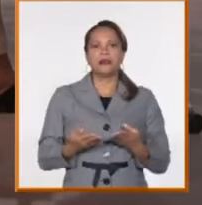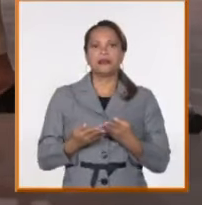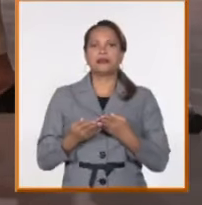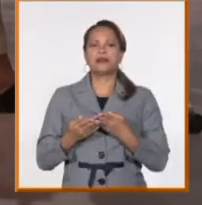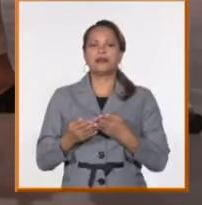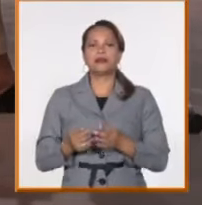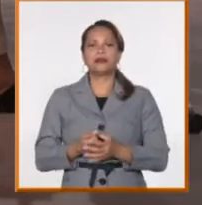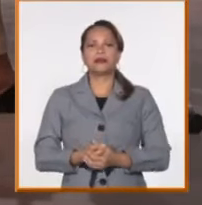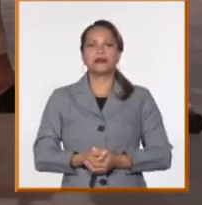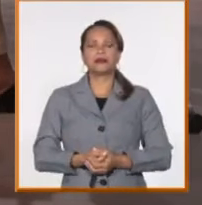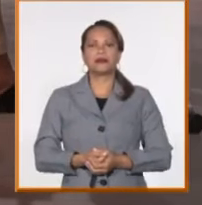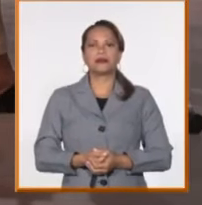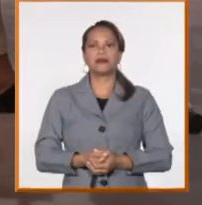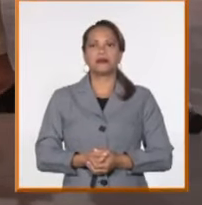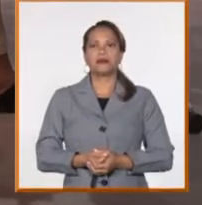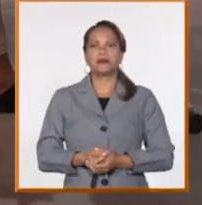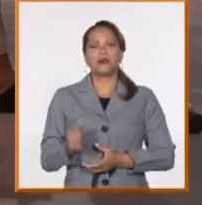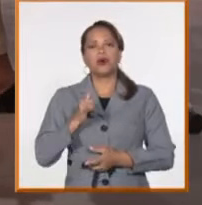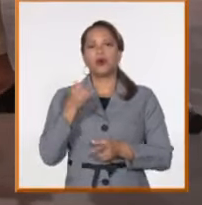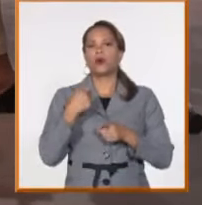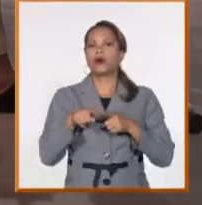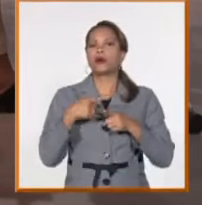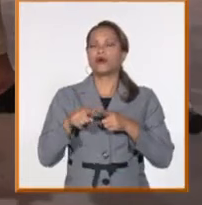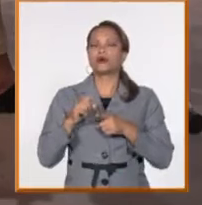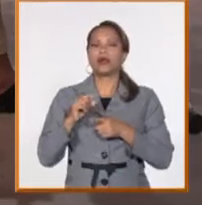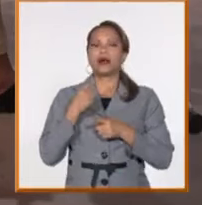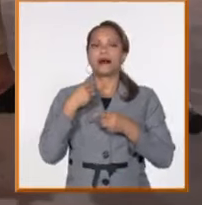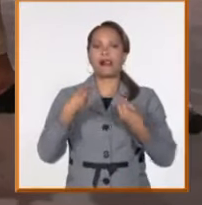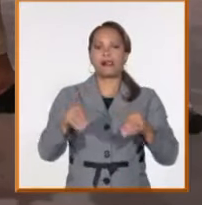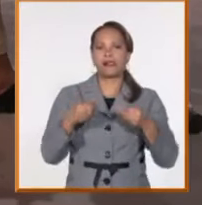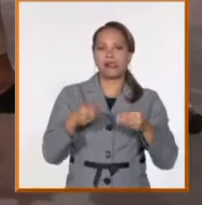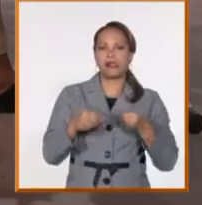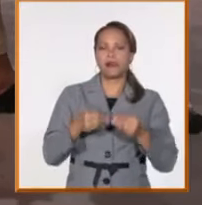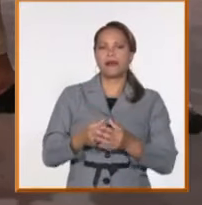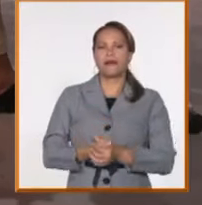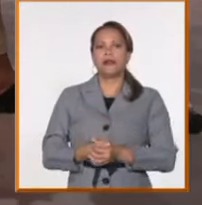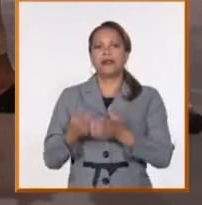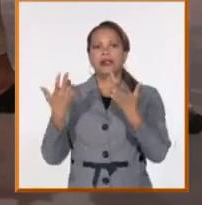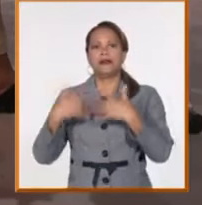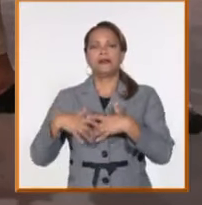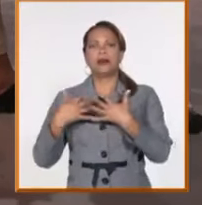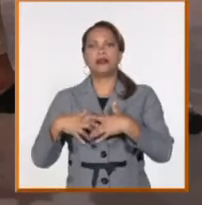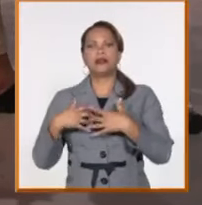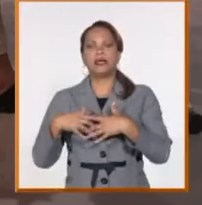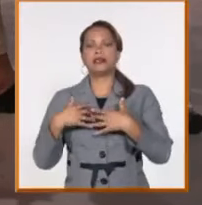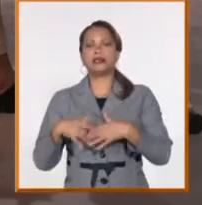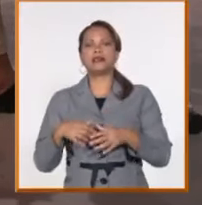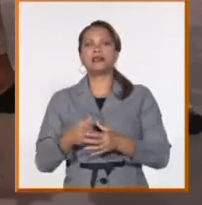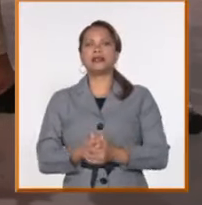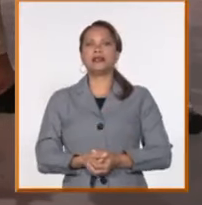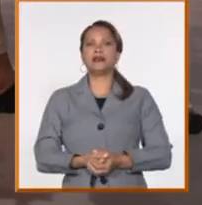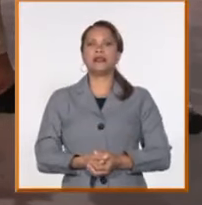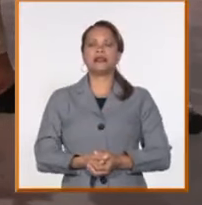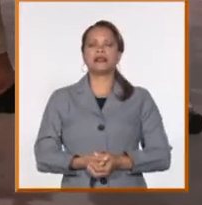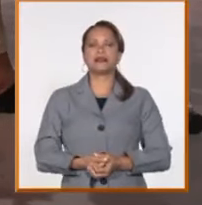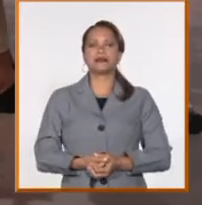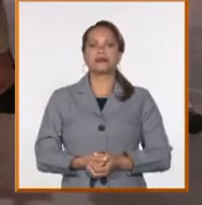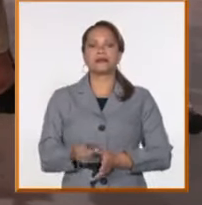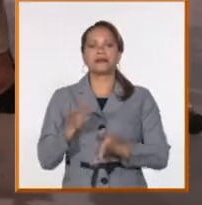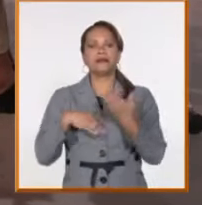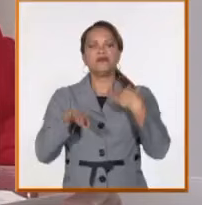desarrollo de la pesca y otros en bases plásticos para la industria para el Ministerio de la agricultura también